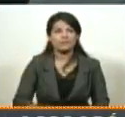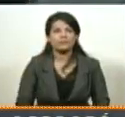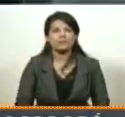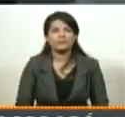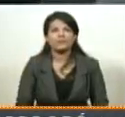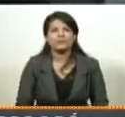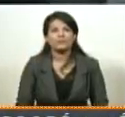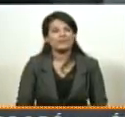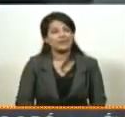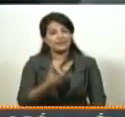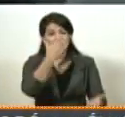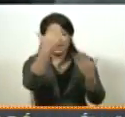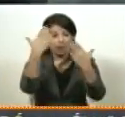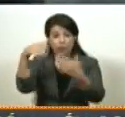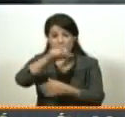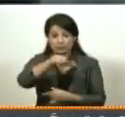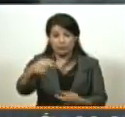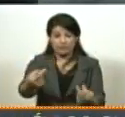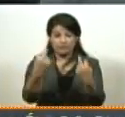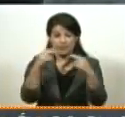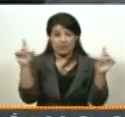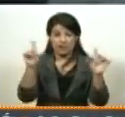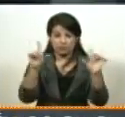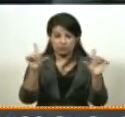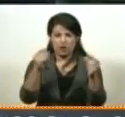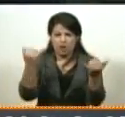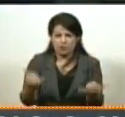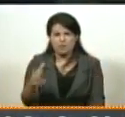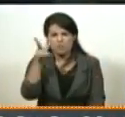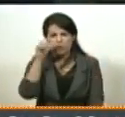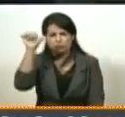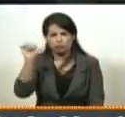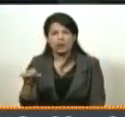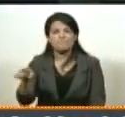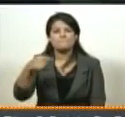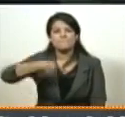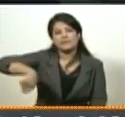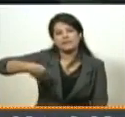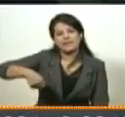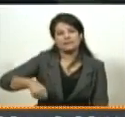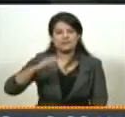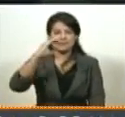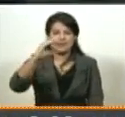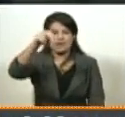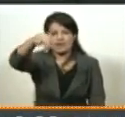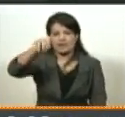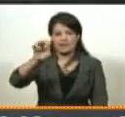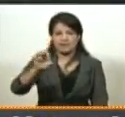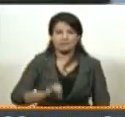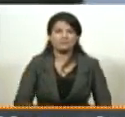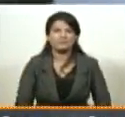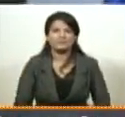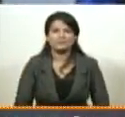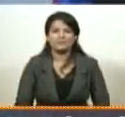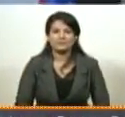Un saludo a las personas que hasta ahora sintonizan Venezolana de Televisión. De inmediato escuchemos palabras de la presidenta del Poder Electoral, Tibisay Lucena.